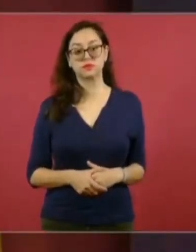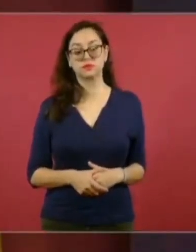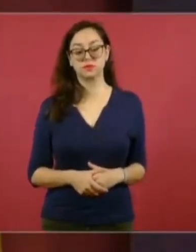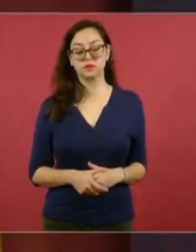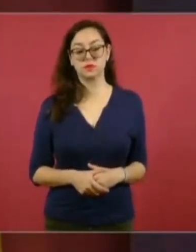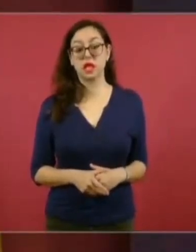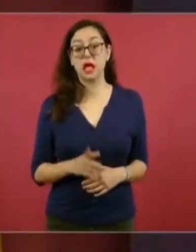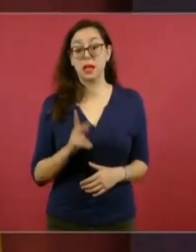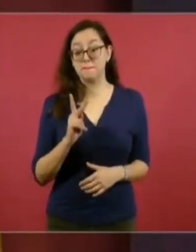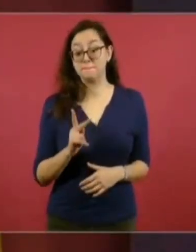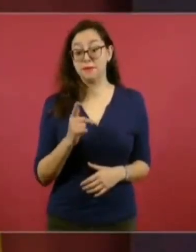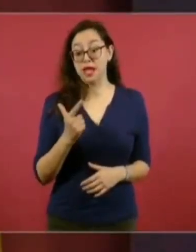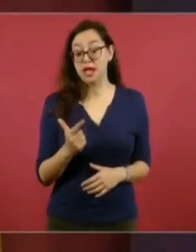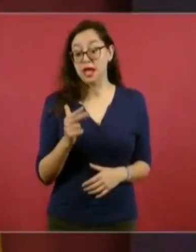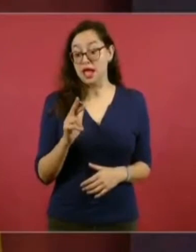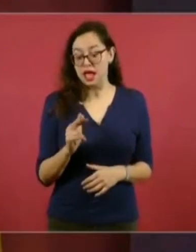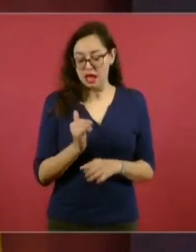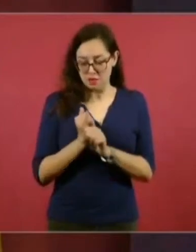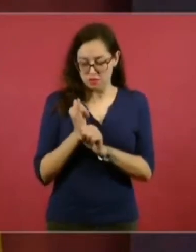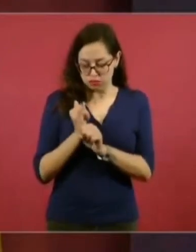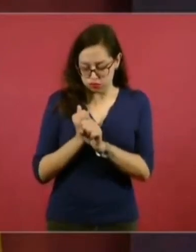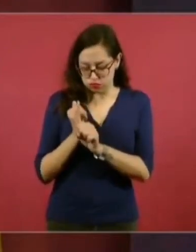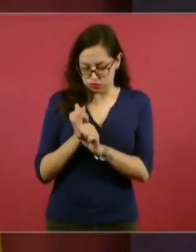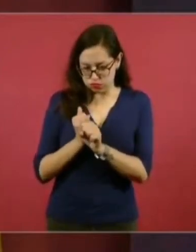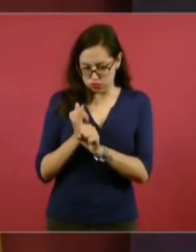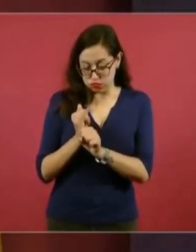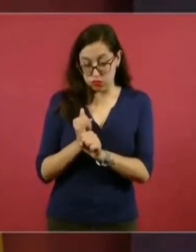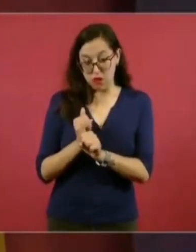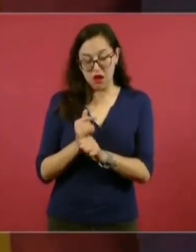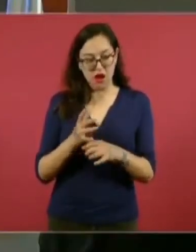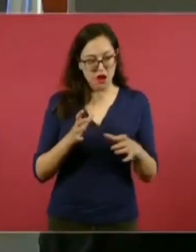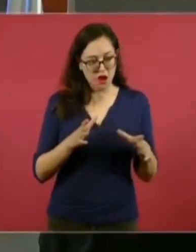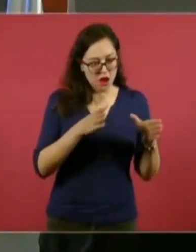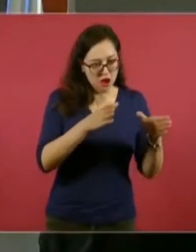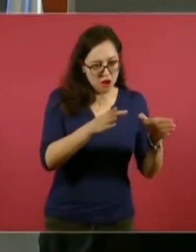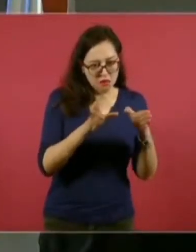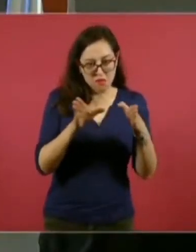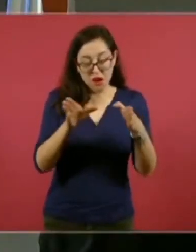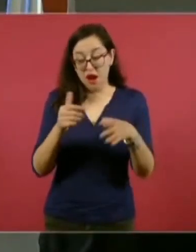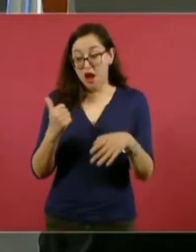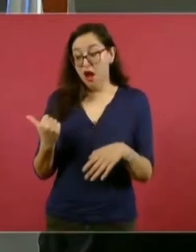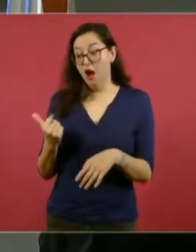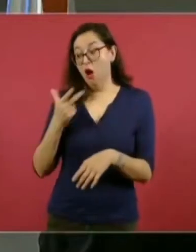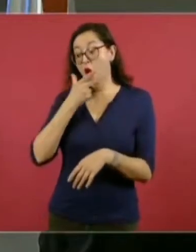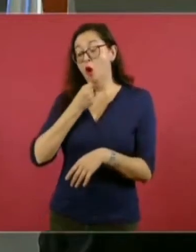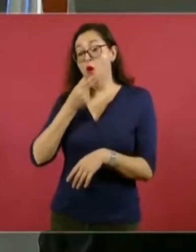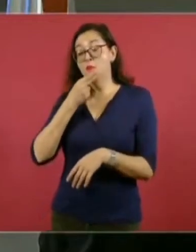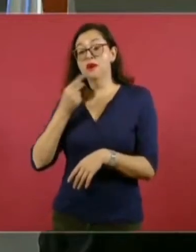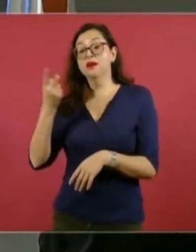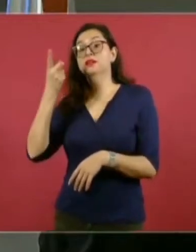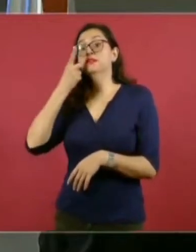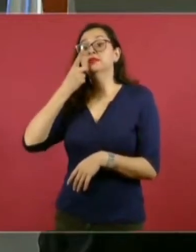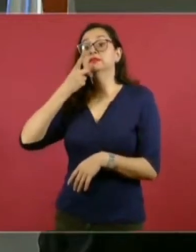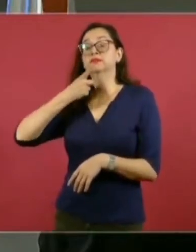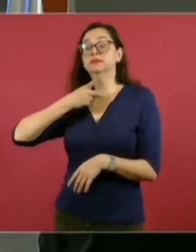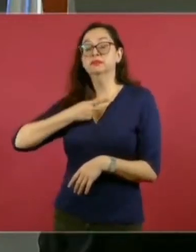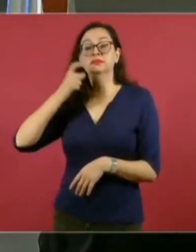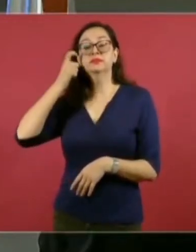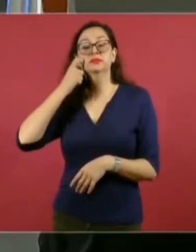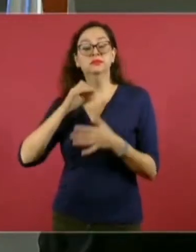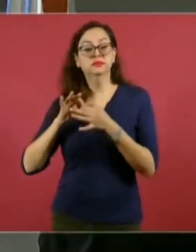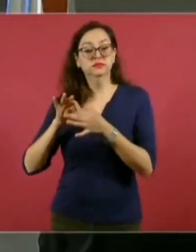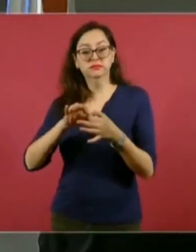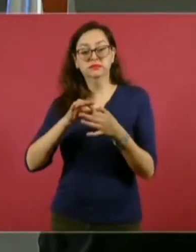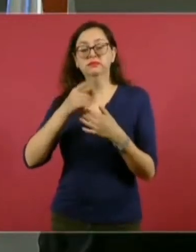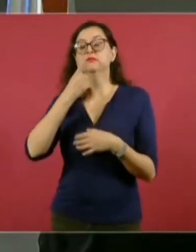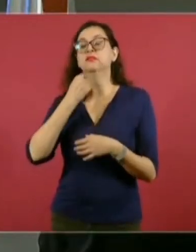sesgada. El informante explicó que si bien las células criminales de los Rojos y Guerreros Unidos